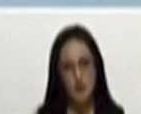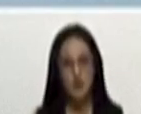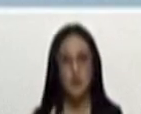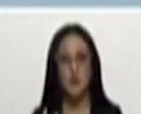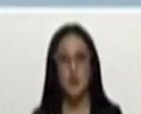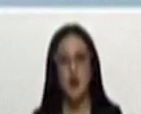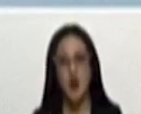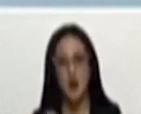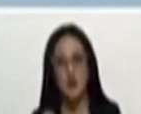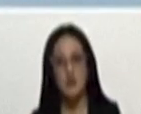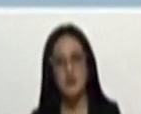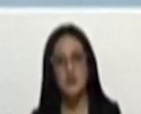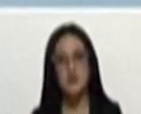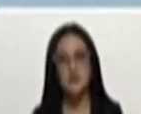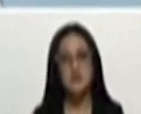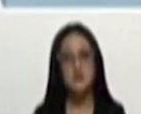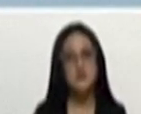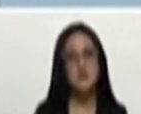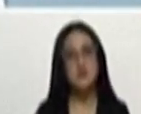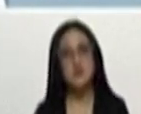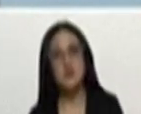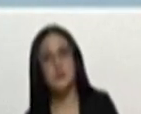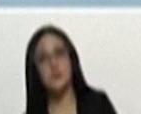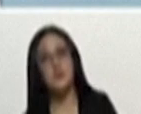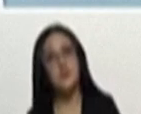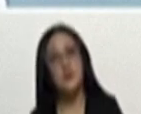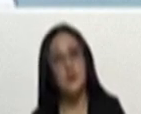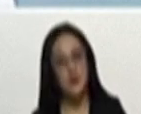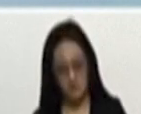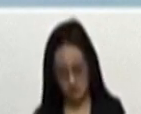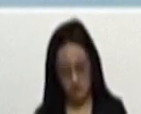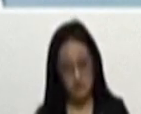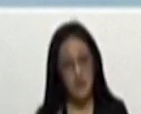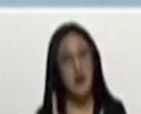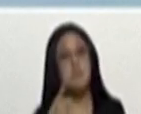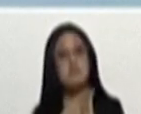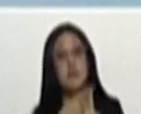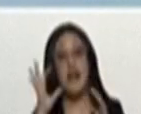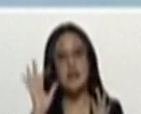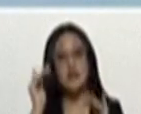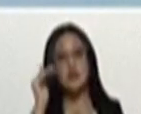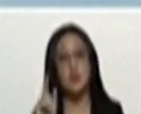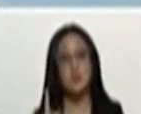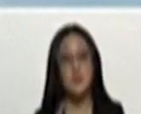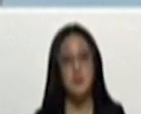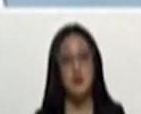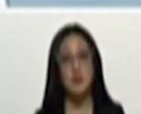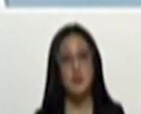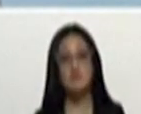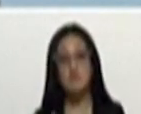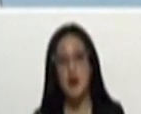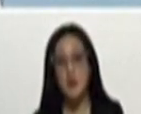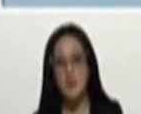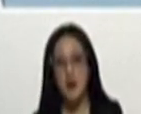actualiza todo lo que tiene que ver con los productos a intercambiar las prioridades hecha las bases